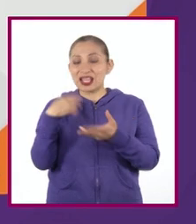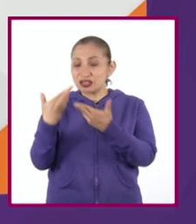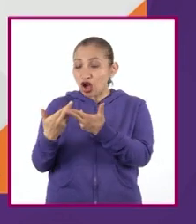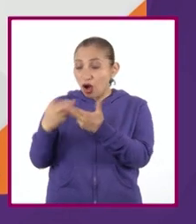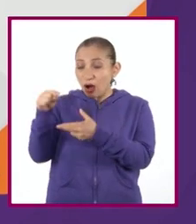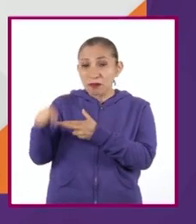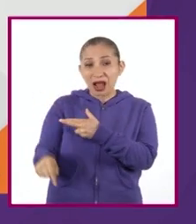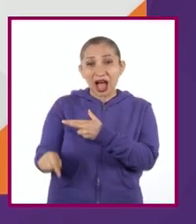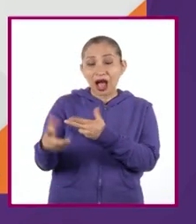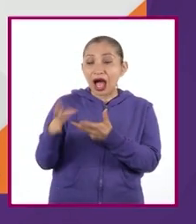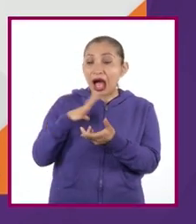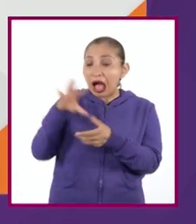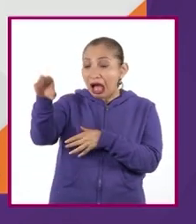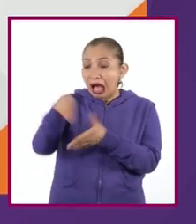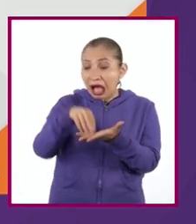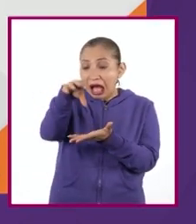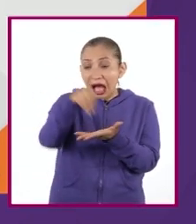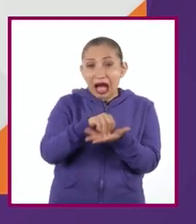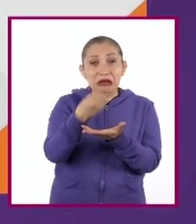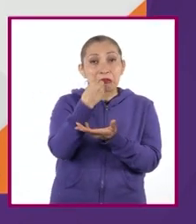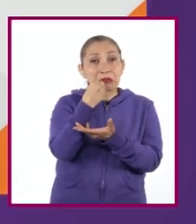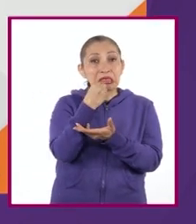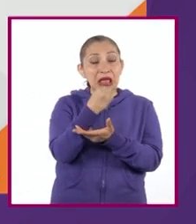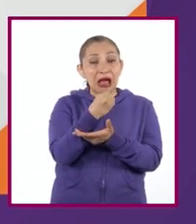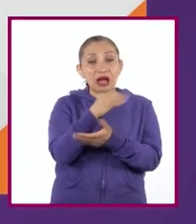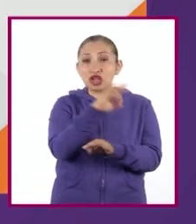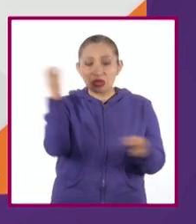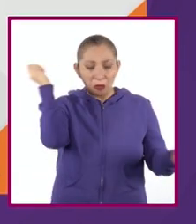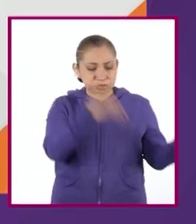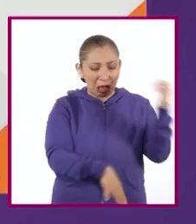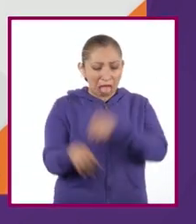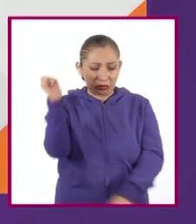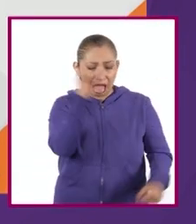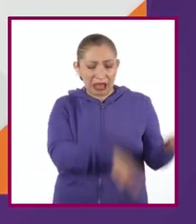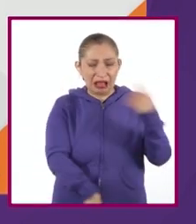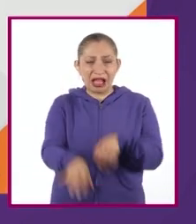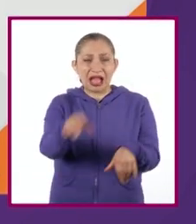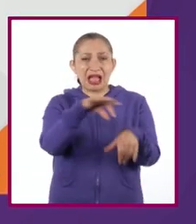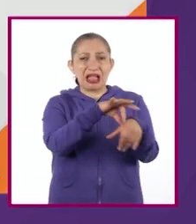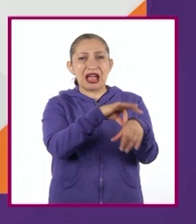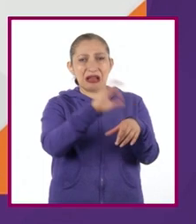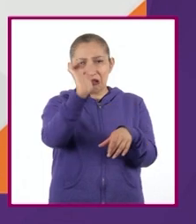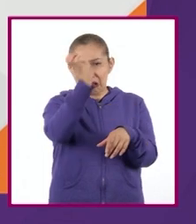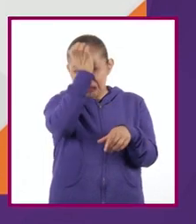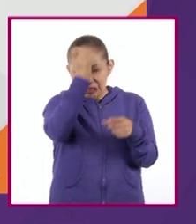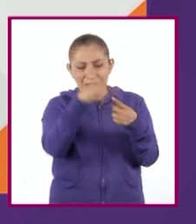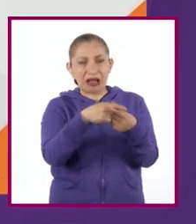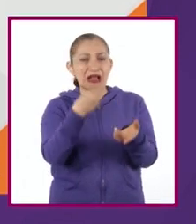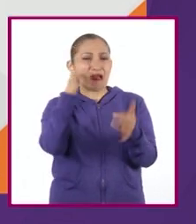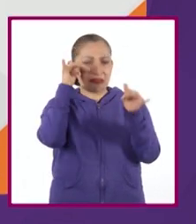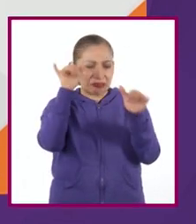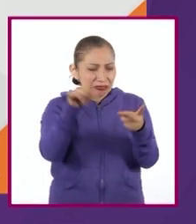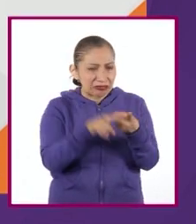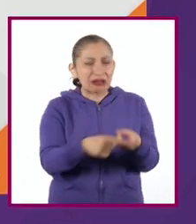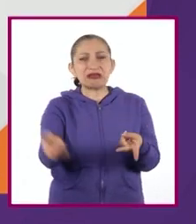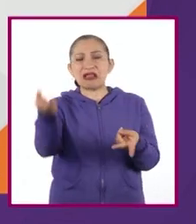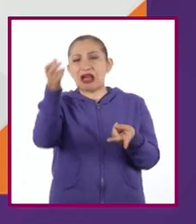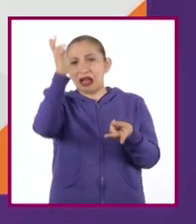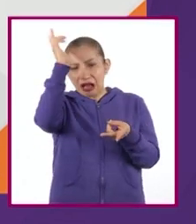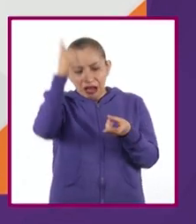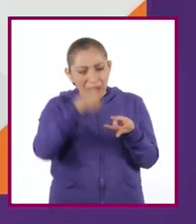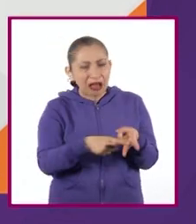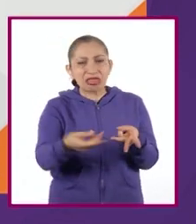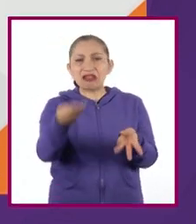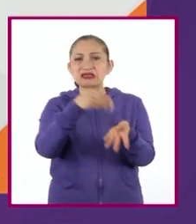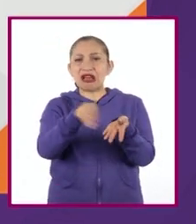de lo que hubiera en la despensa. Todo junto, carnes de cordero, de res, de gallina,